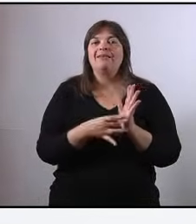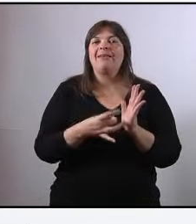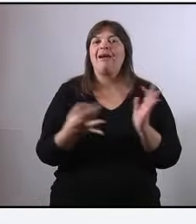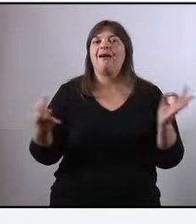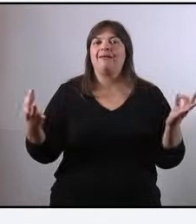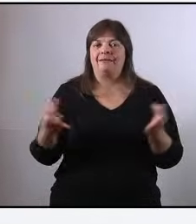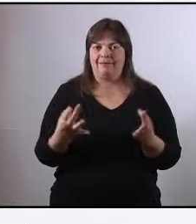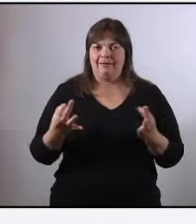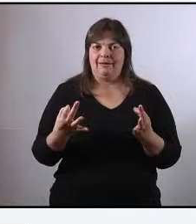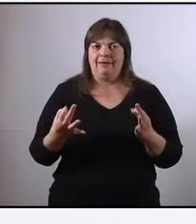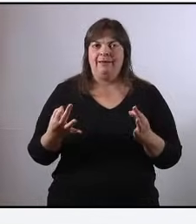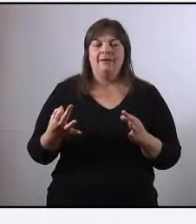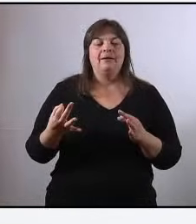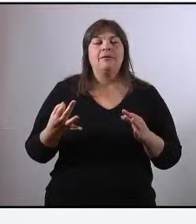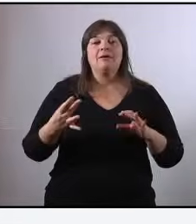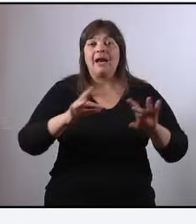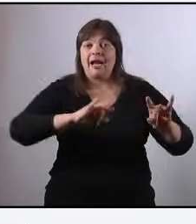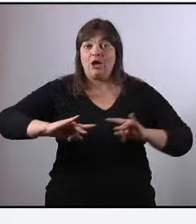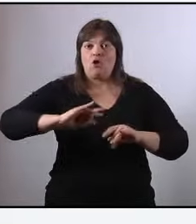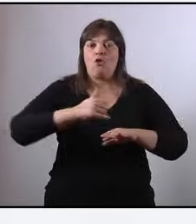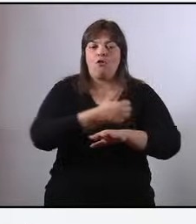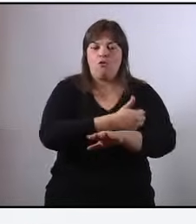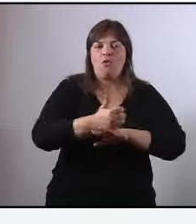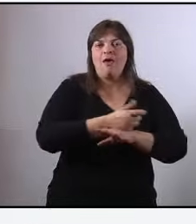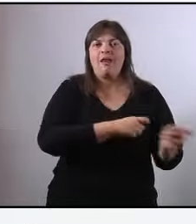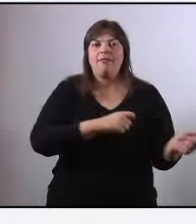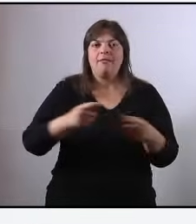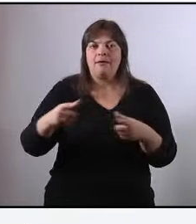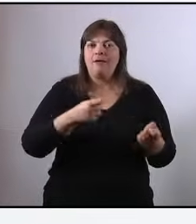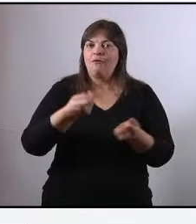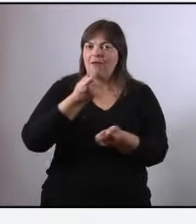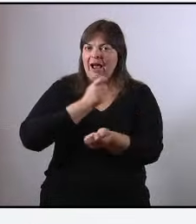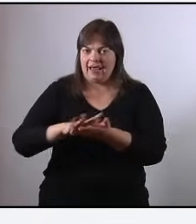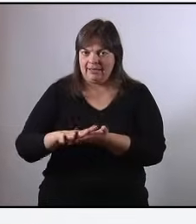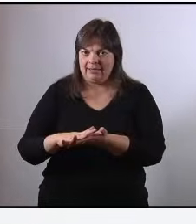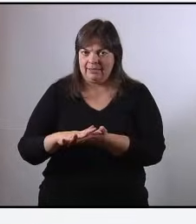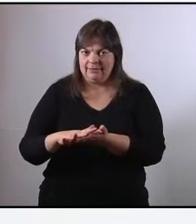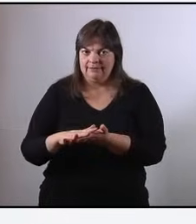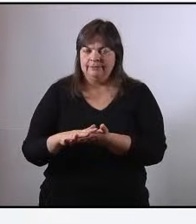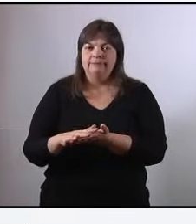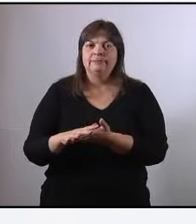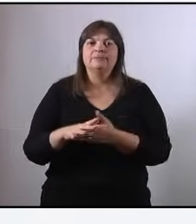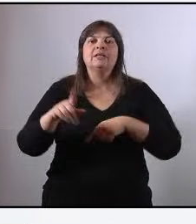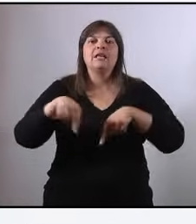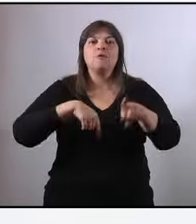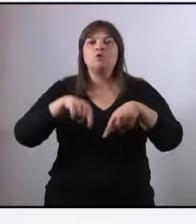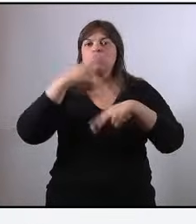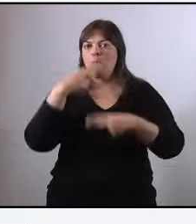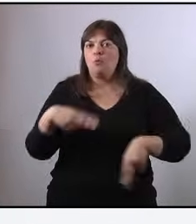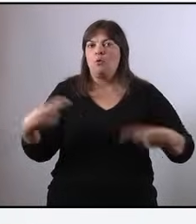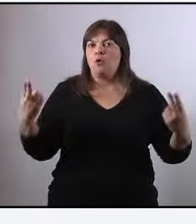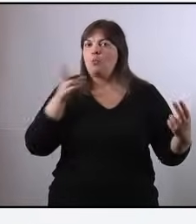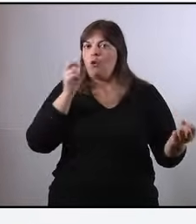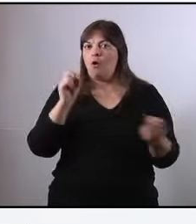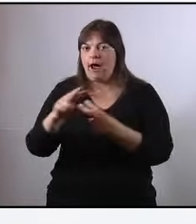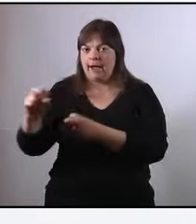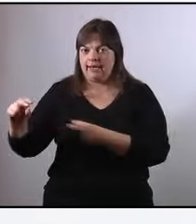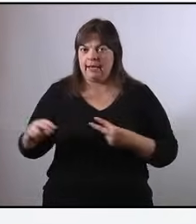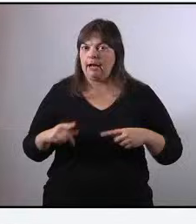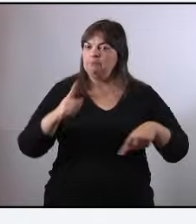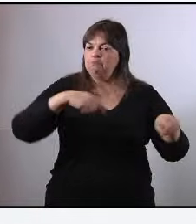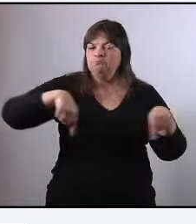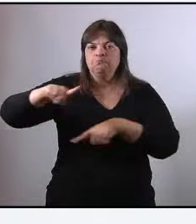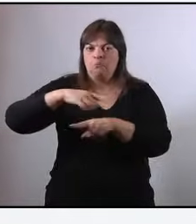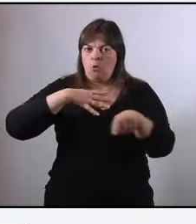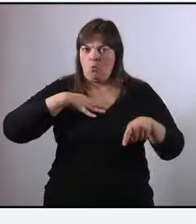de nuestra región se sigan desplazando de manera gratuita en transporte público por carretera. Para